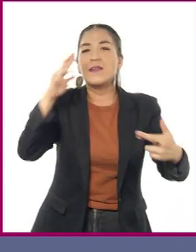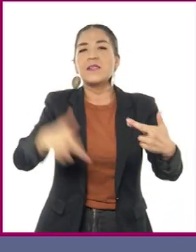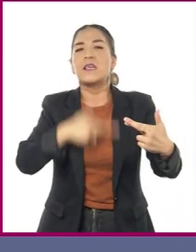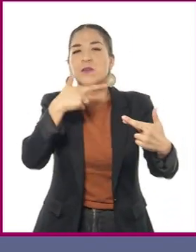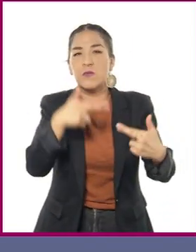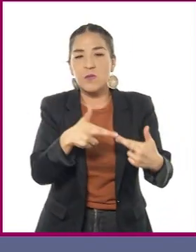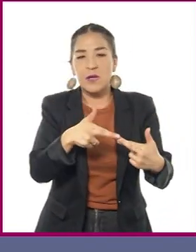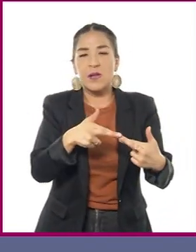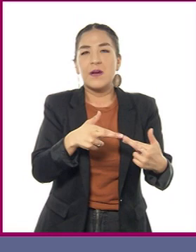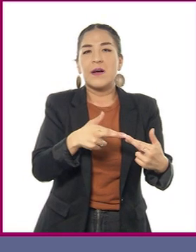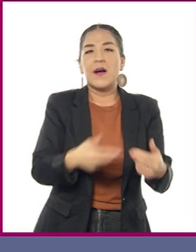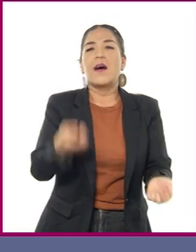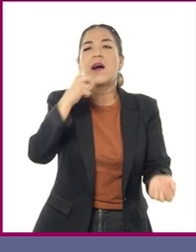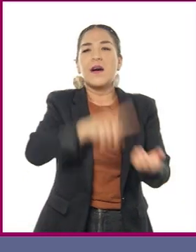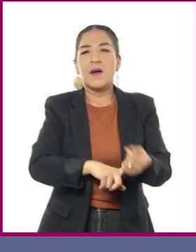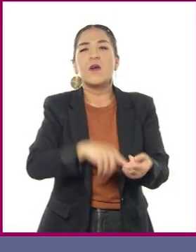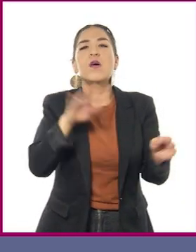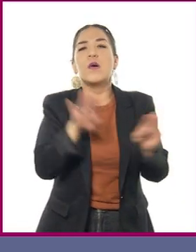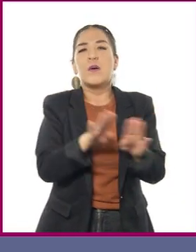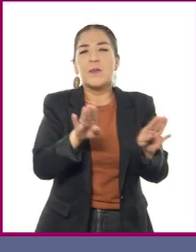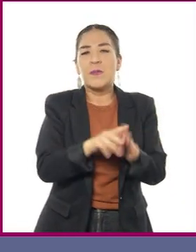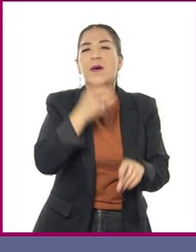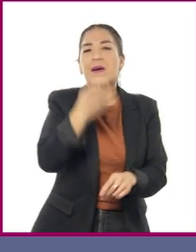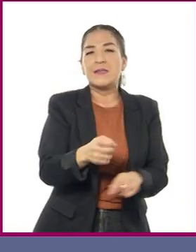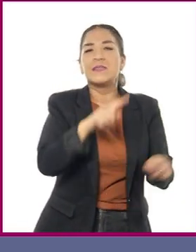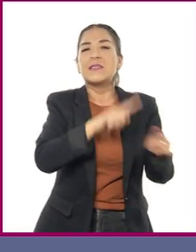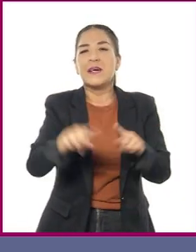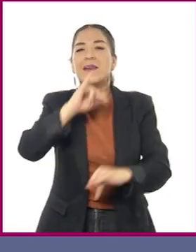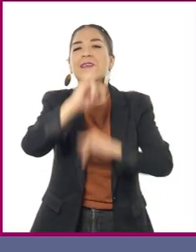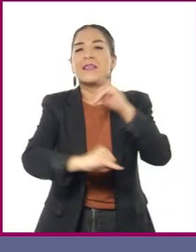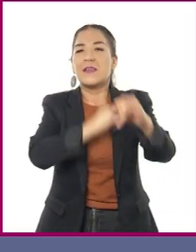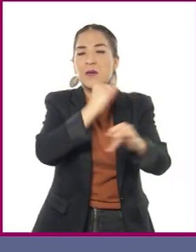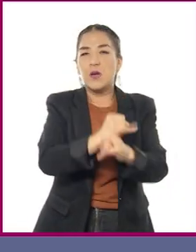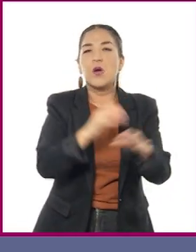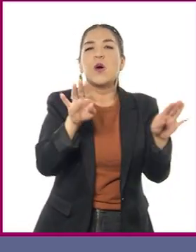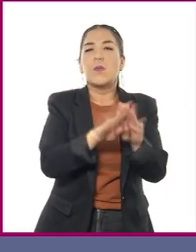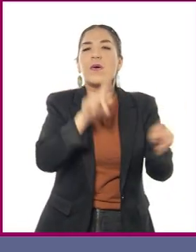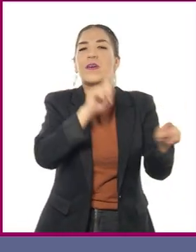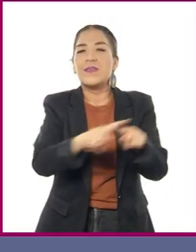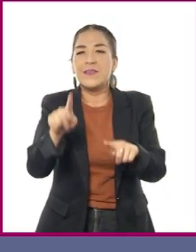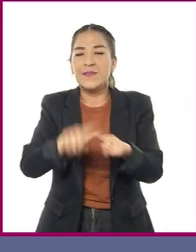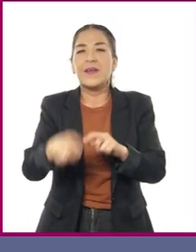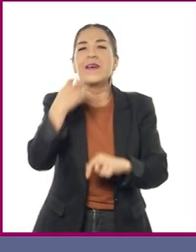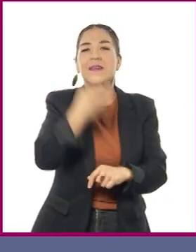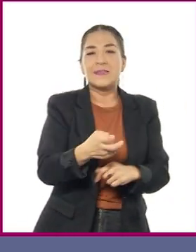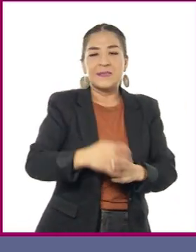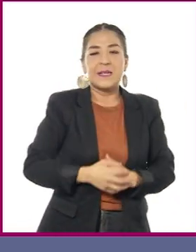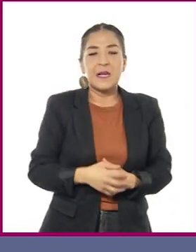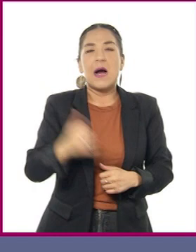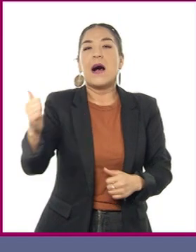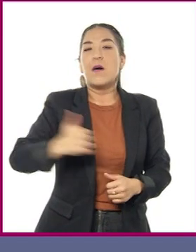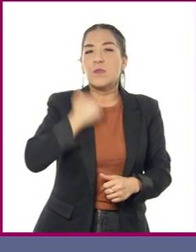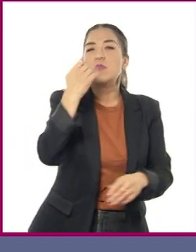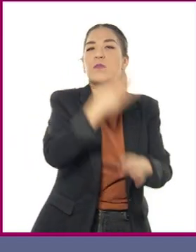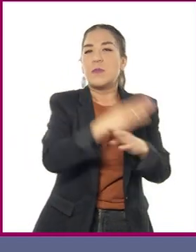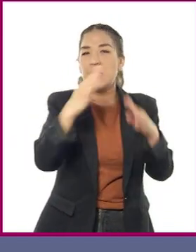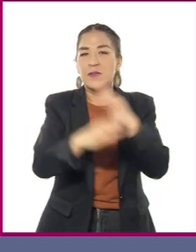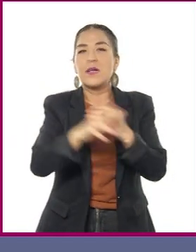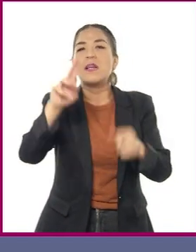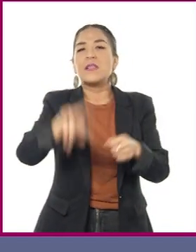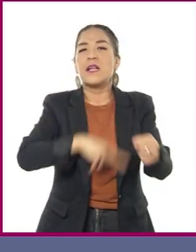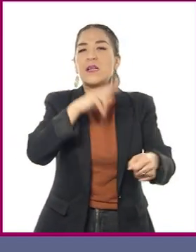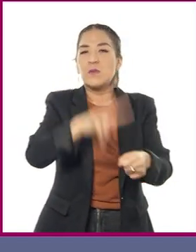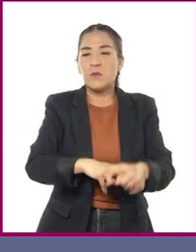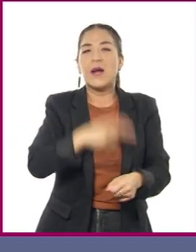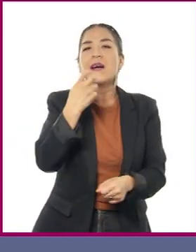regional, nacional e internacional, y que dependen de cómo cada país explote y aproveche los recursos naturales,